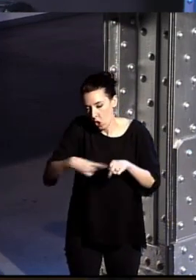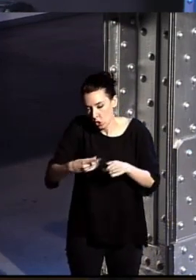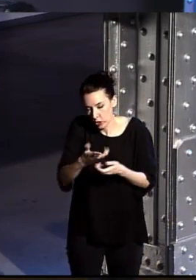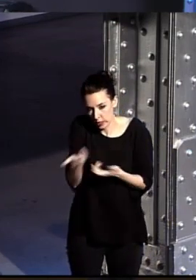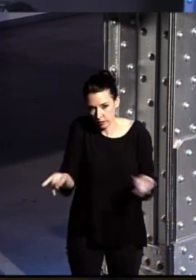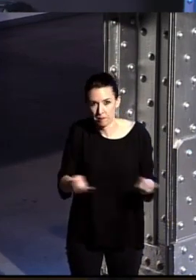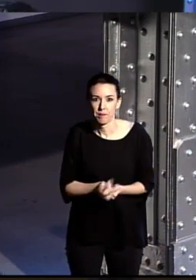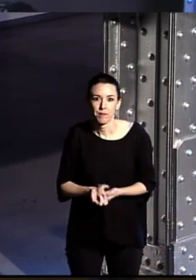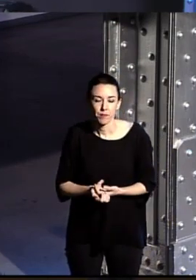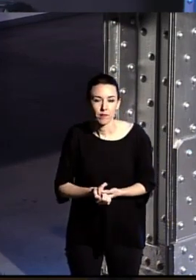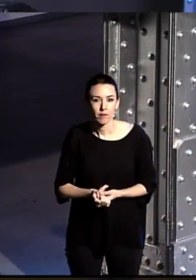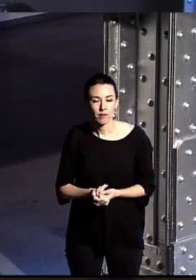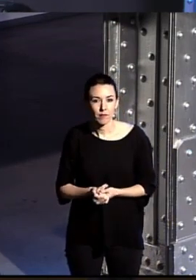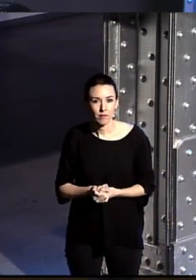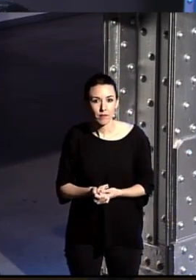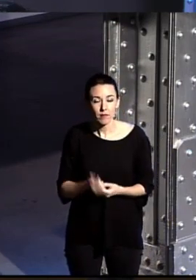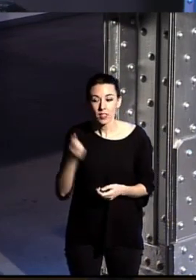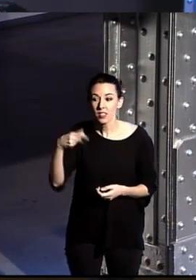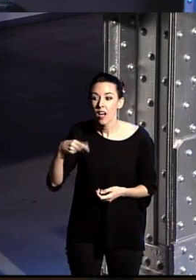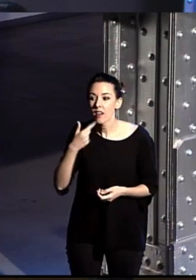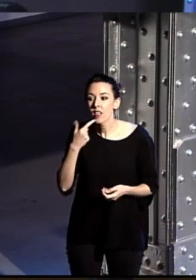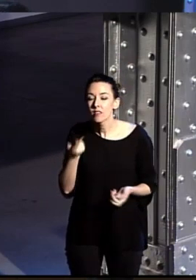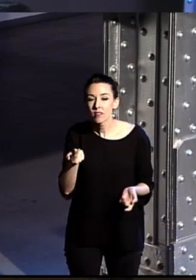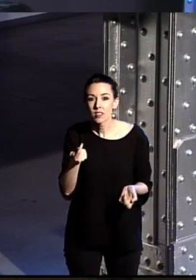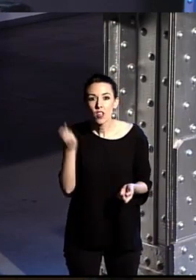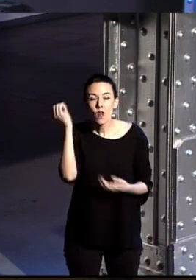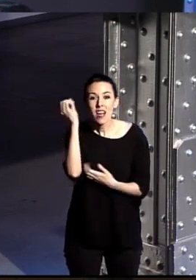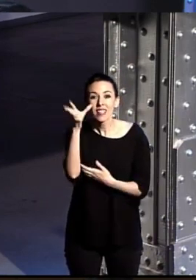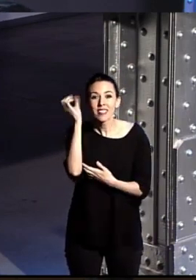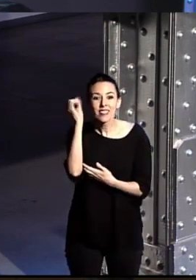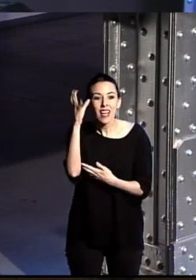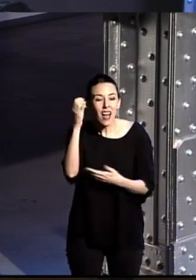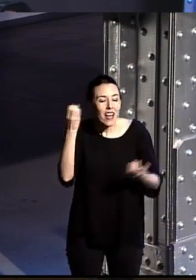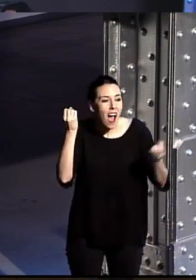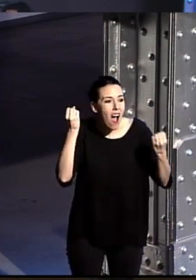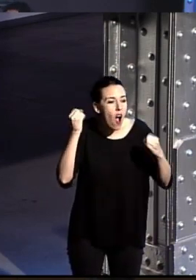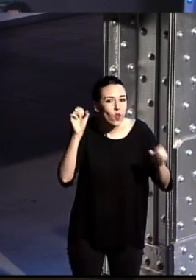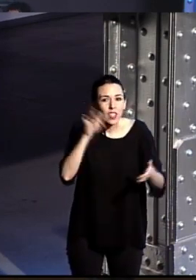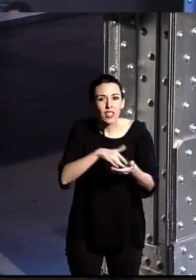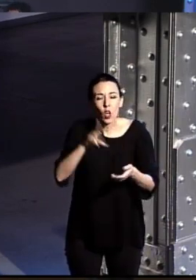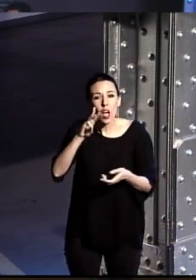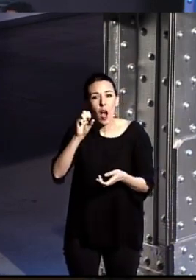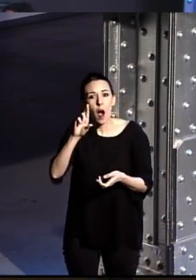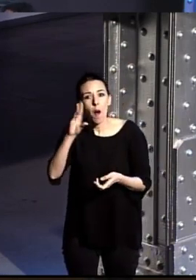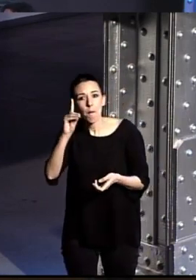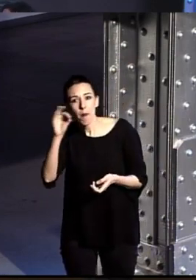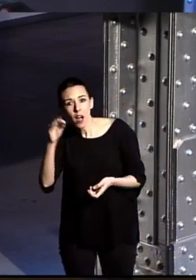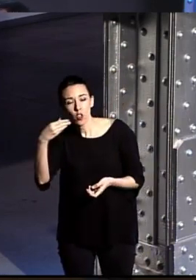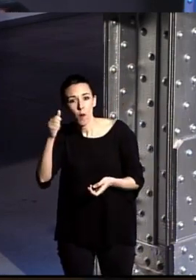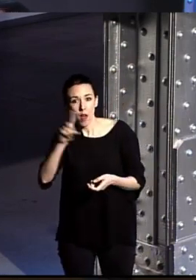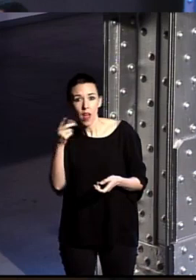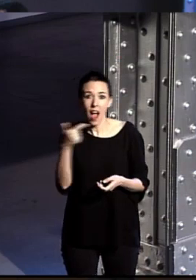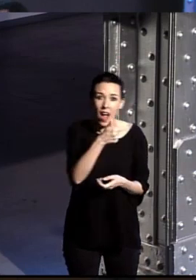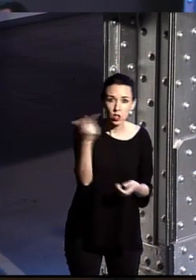cosas. Id apuntando, por favor, una charla, aunque sea de la Pardo Bazán y de Galdós juntos, para que